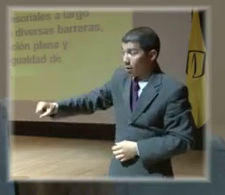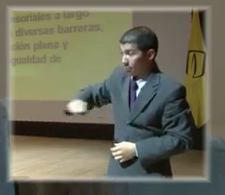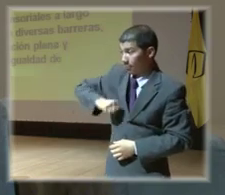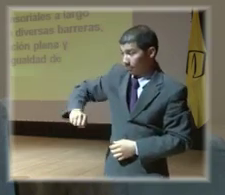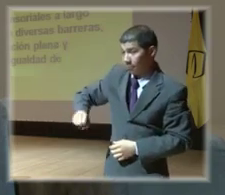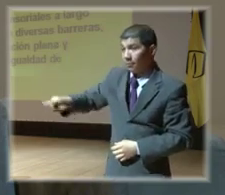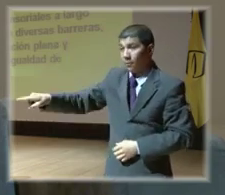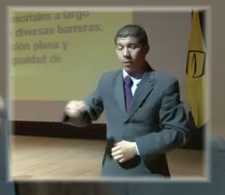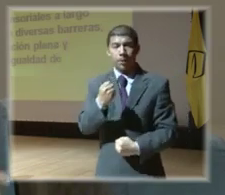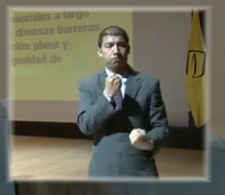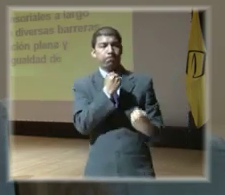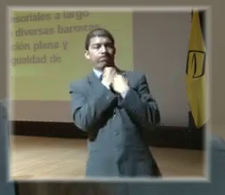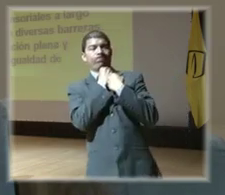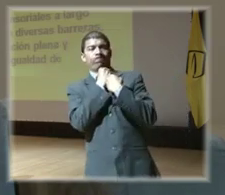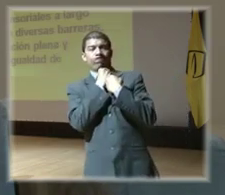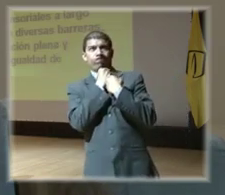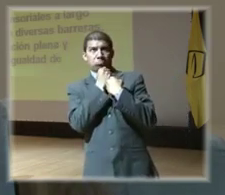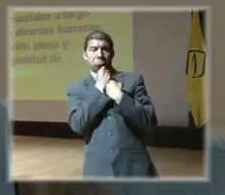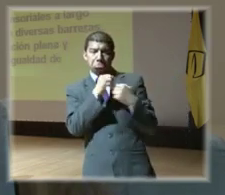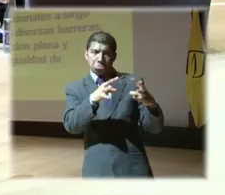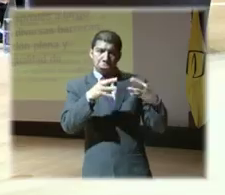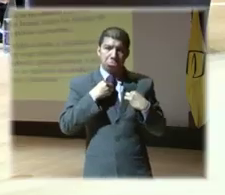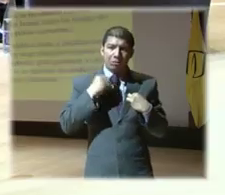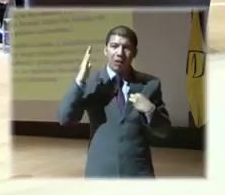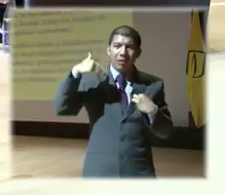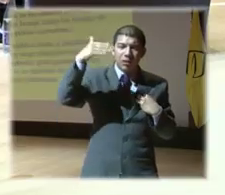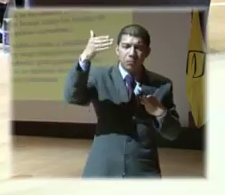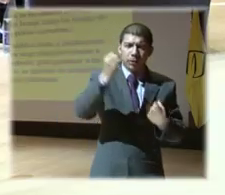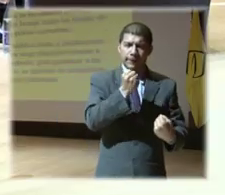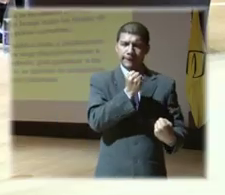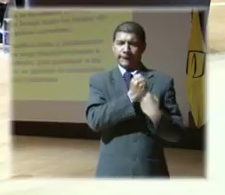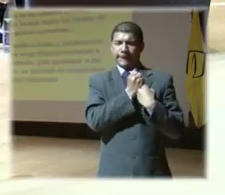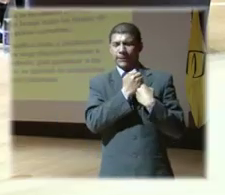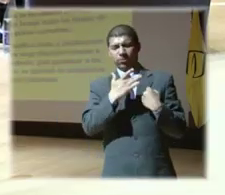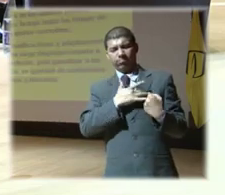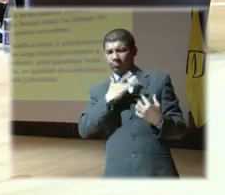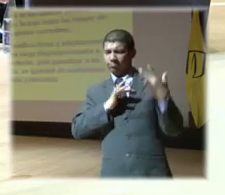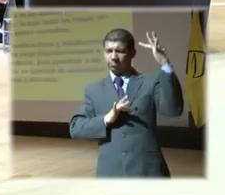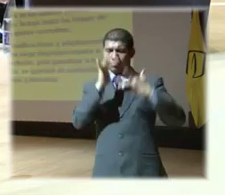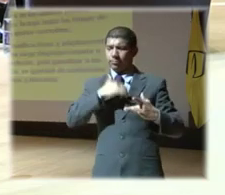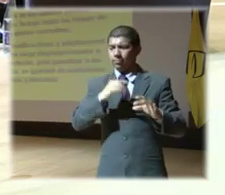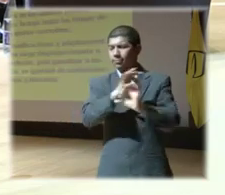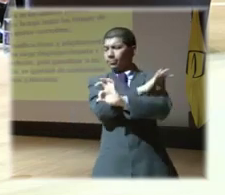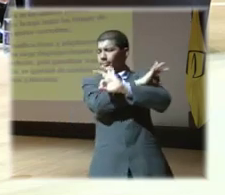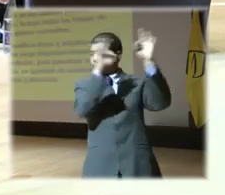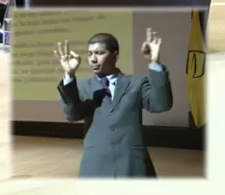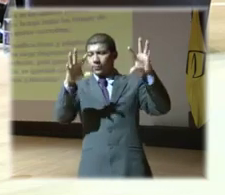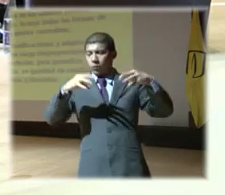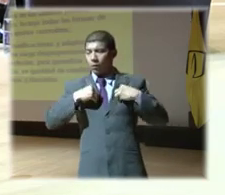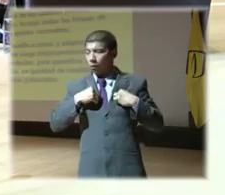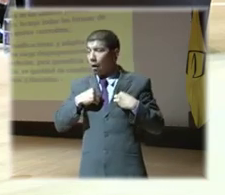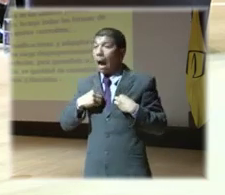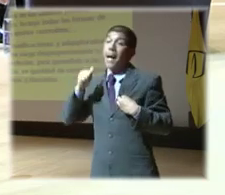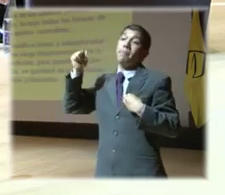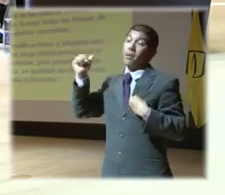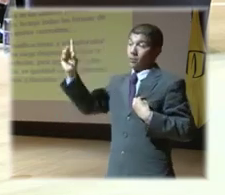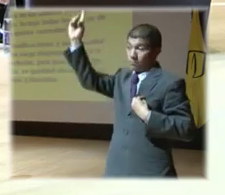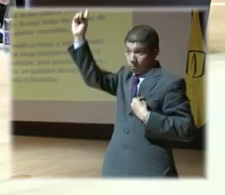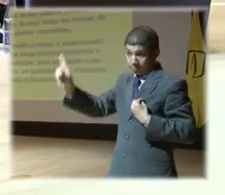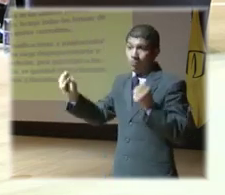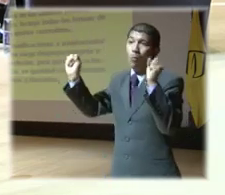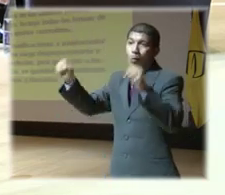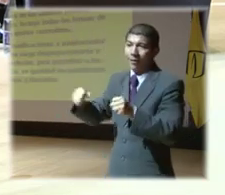a gusto con él. Sí, y yo creo que una cosa que es importante que alguien mencionó es que es en el curso de la vida y frente a